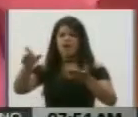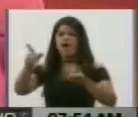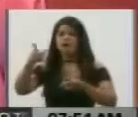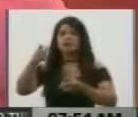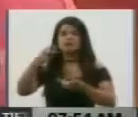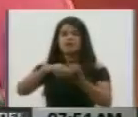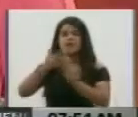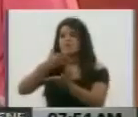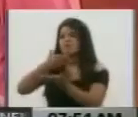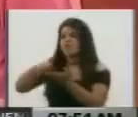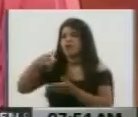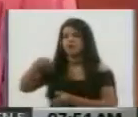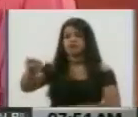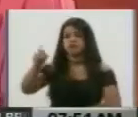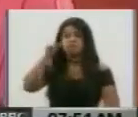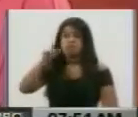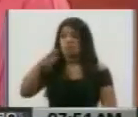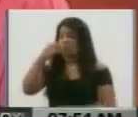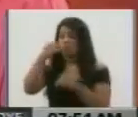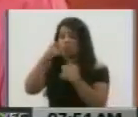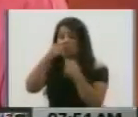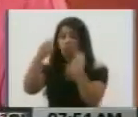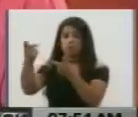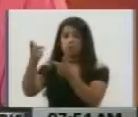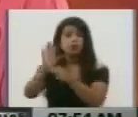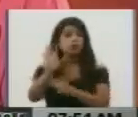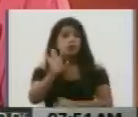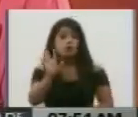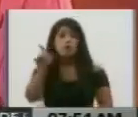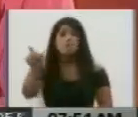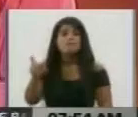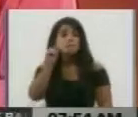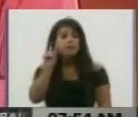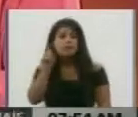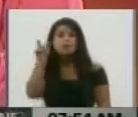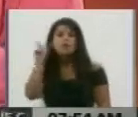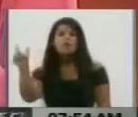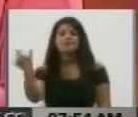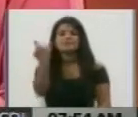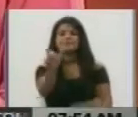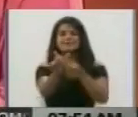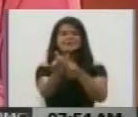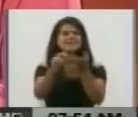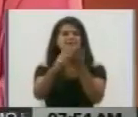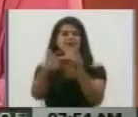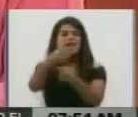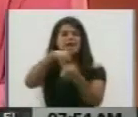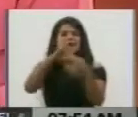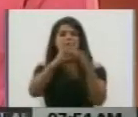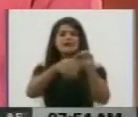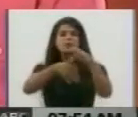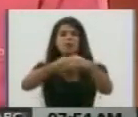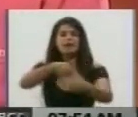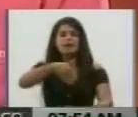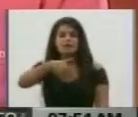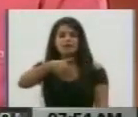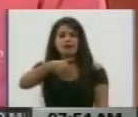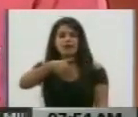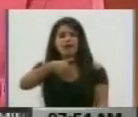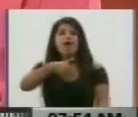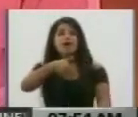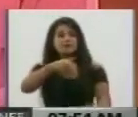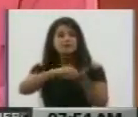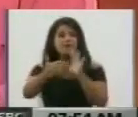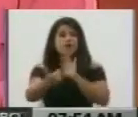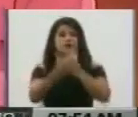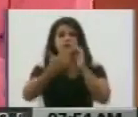señora ahí, que me importa a mí. Es un golpe contra la Unión Latinoamericana. Es un golpe contra todos nosotros. Porque el gobierno brasileño